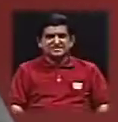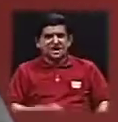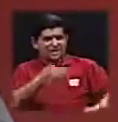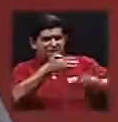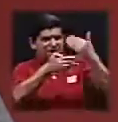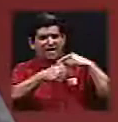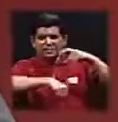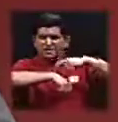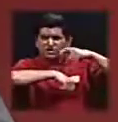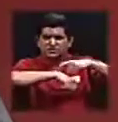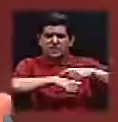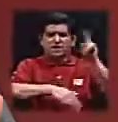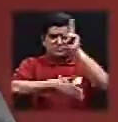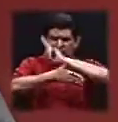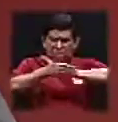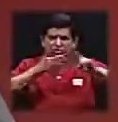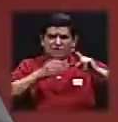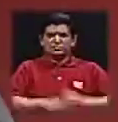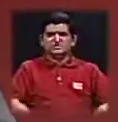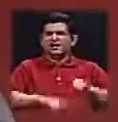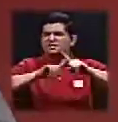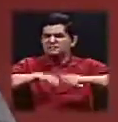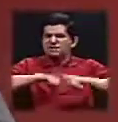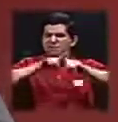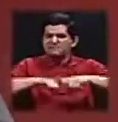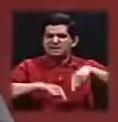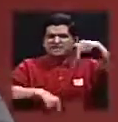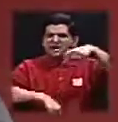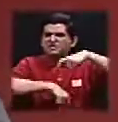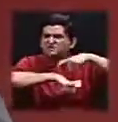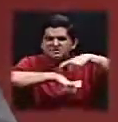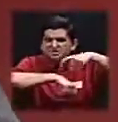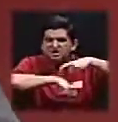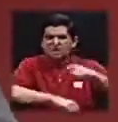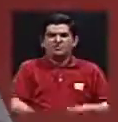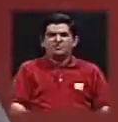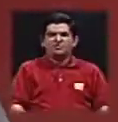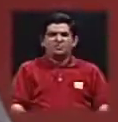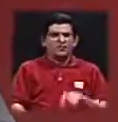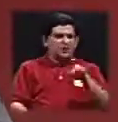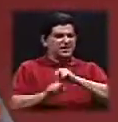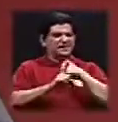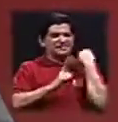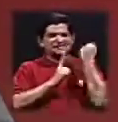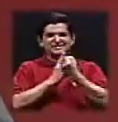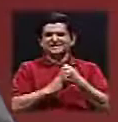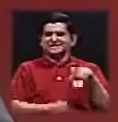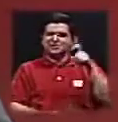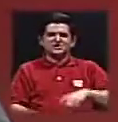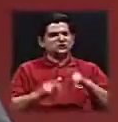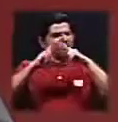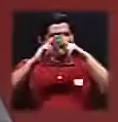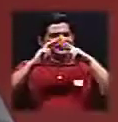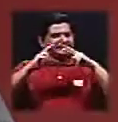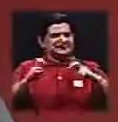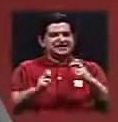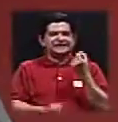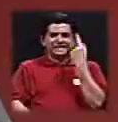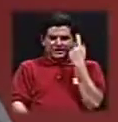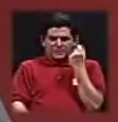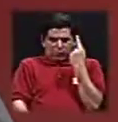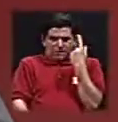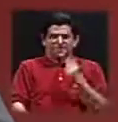esta organización está también condicionando este presente, yo creo que eso habría que matizarlo, que había que